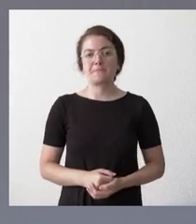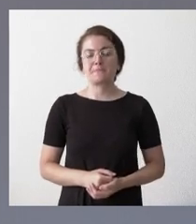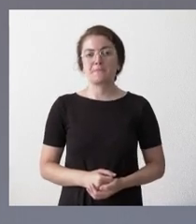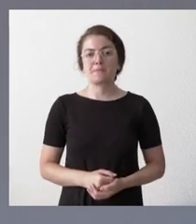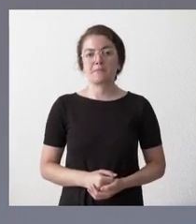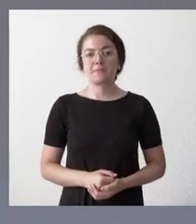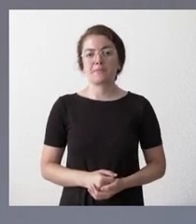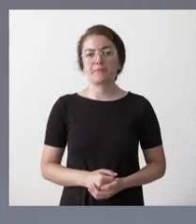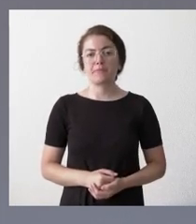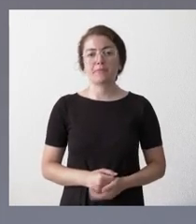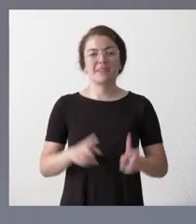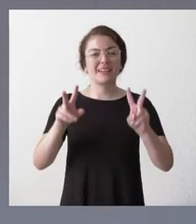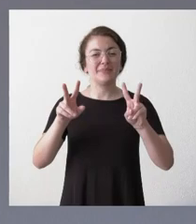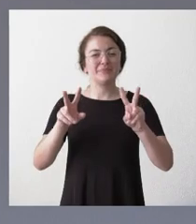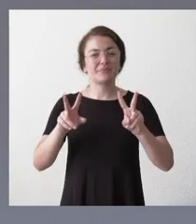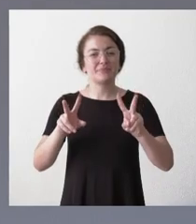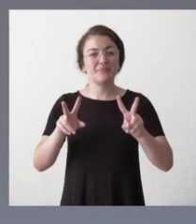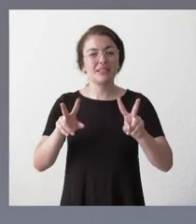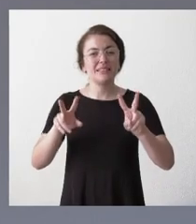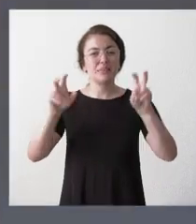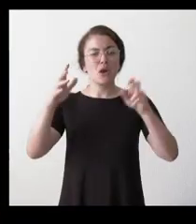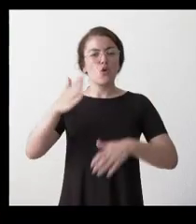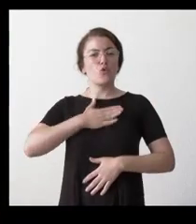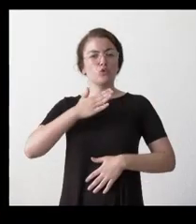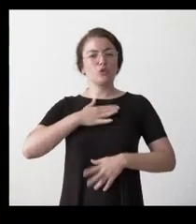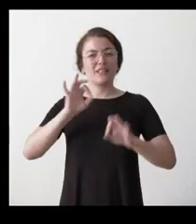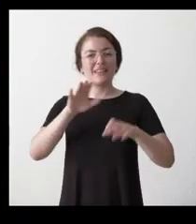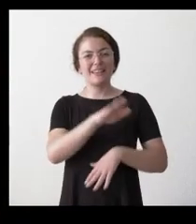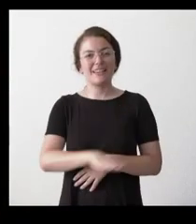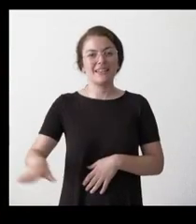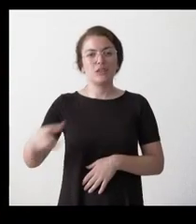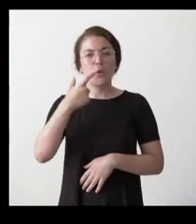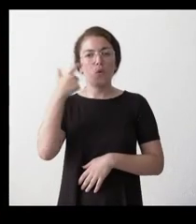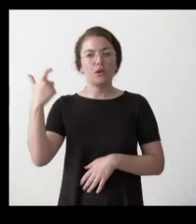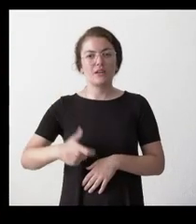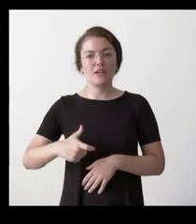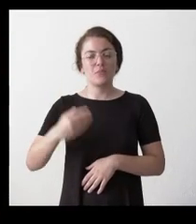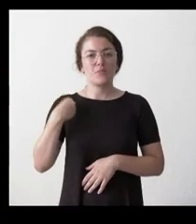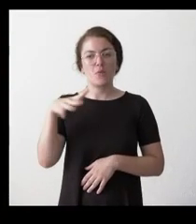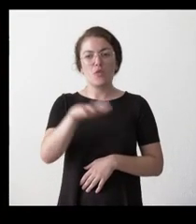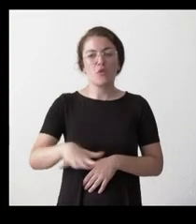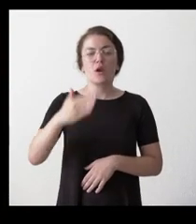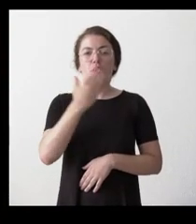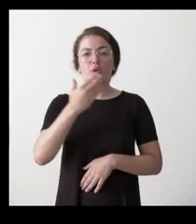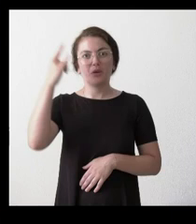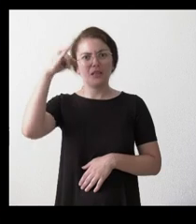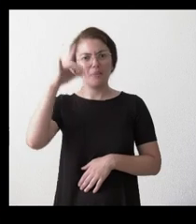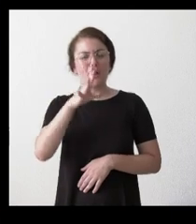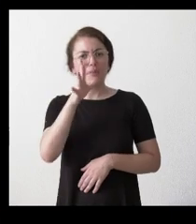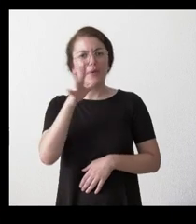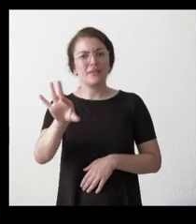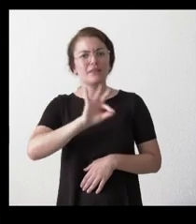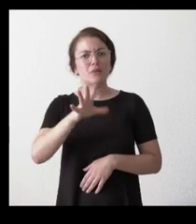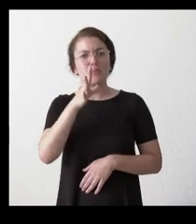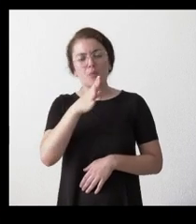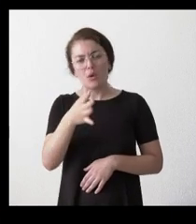De la custodia de los niños ucranianos del Colegio de Salamanca, ¿por qué se ha tomado esta decisión? Si se van a